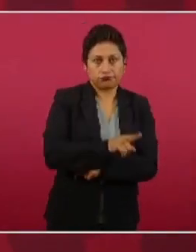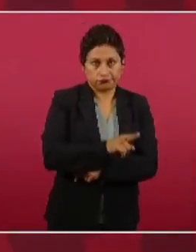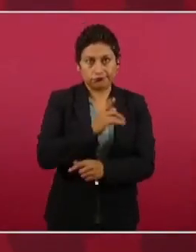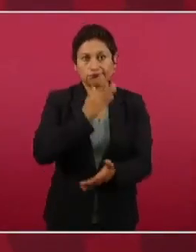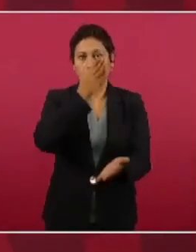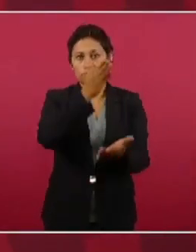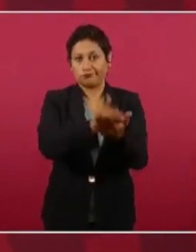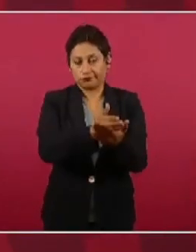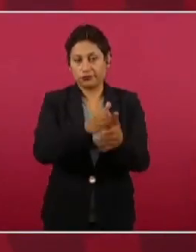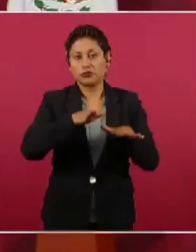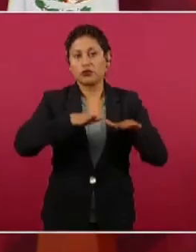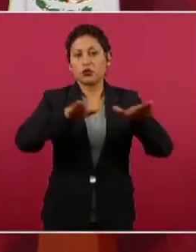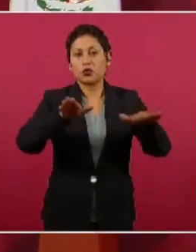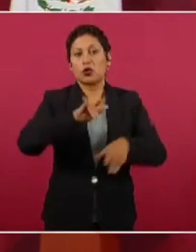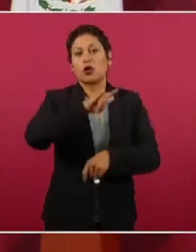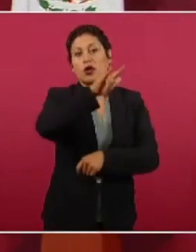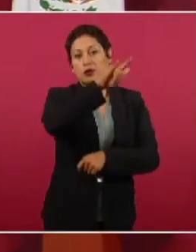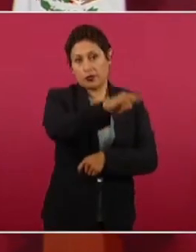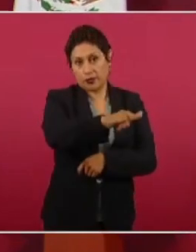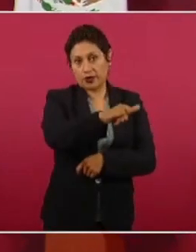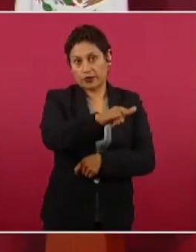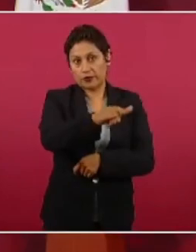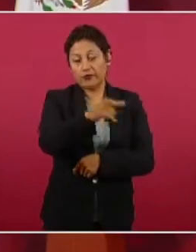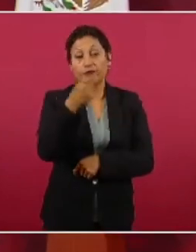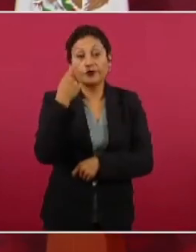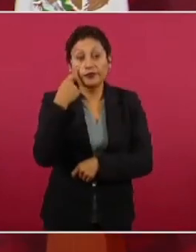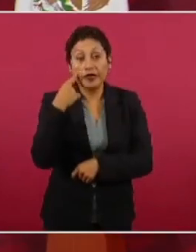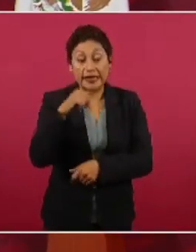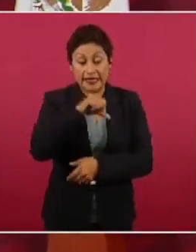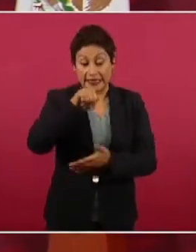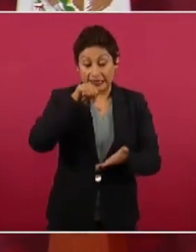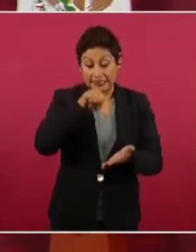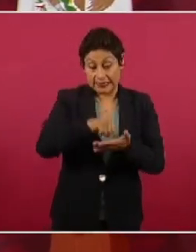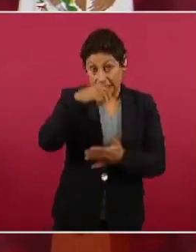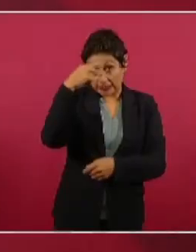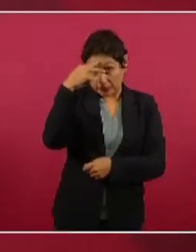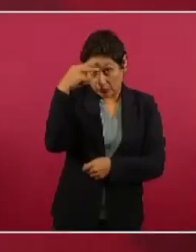aeropuerto desde el centro de la ciudad en 45 minutos.